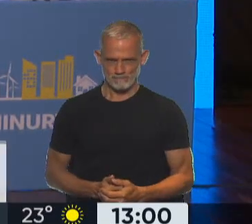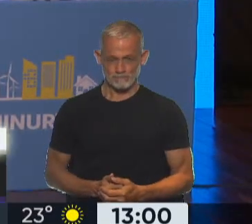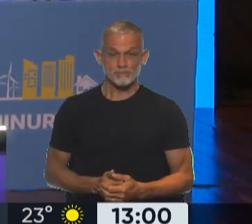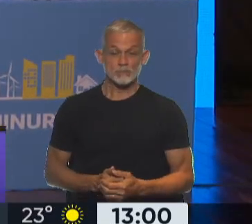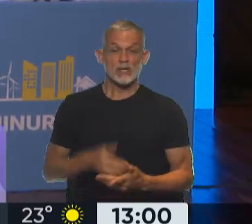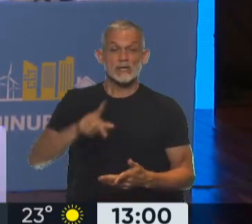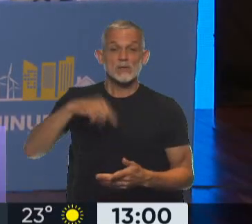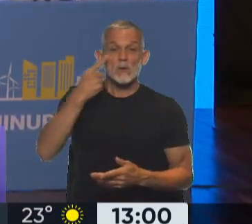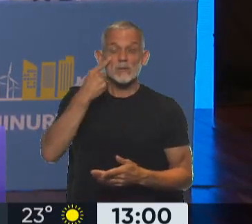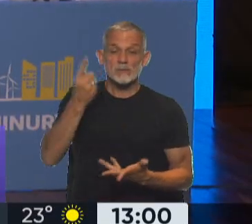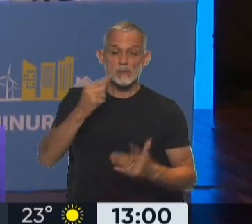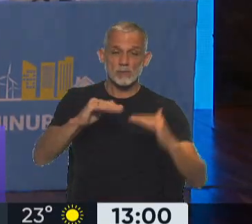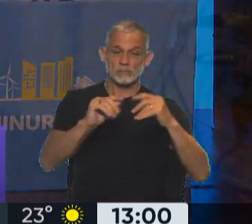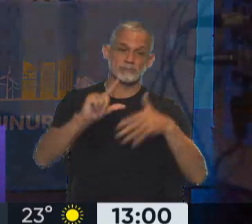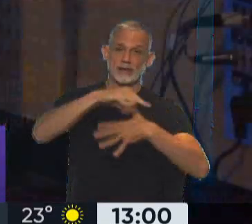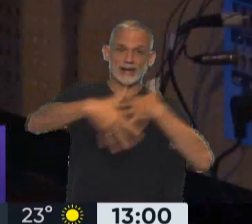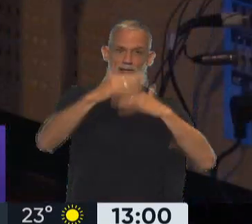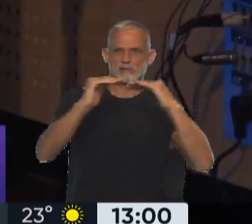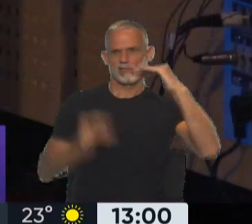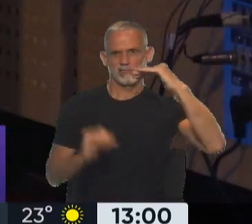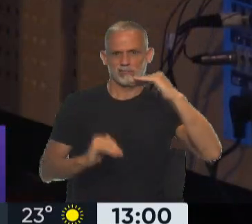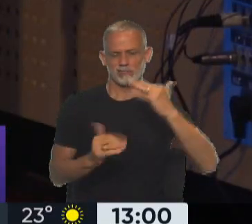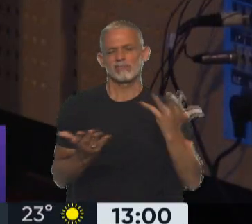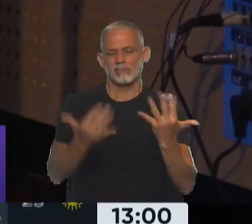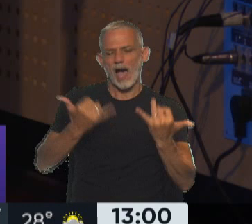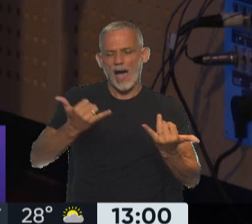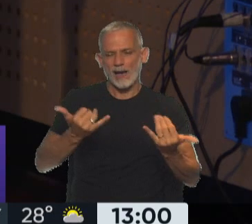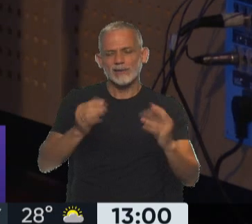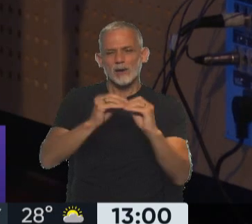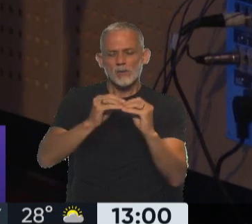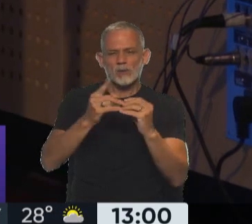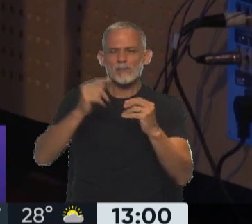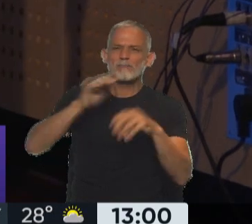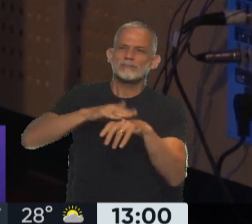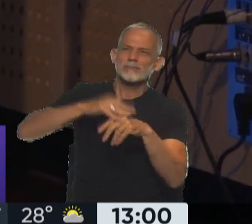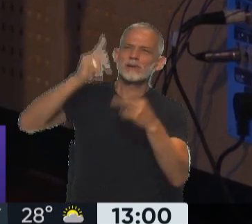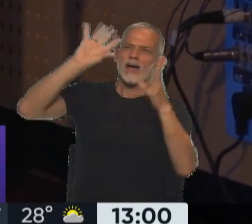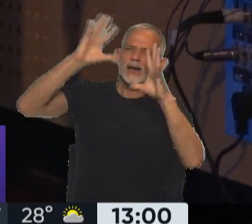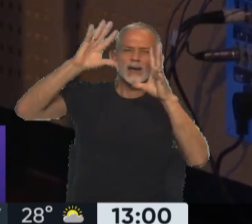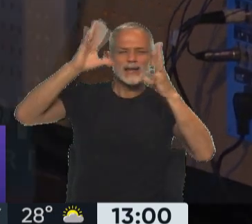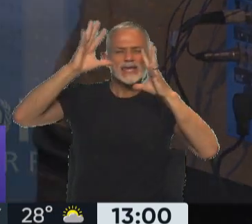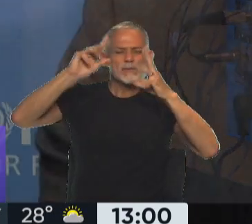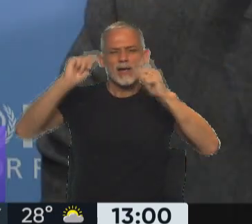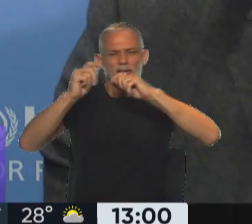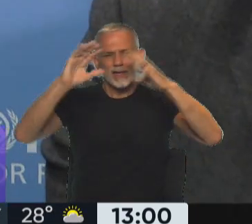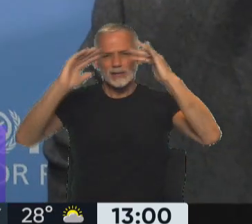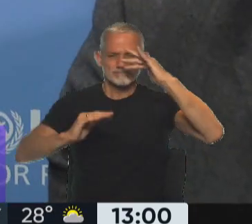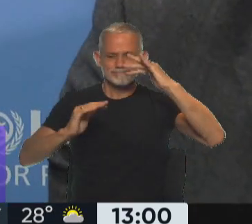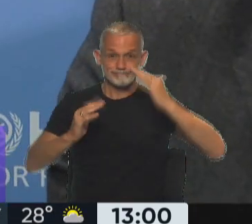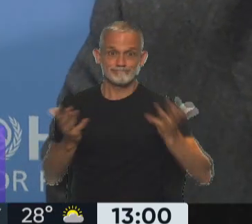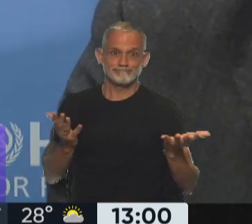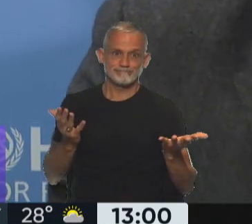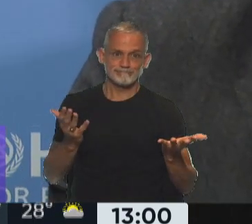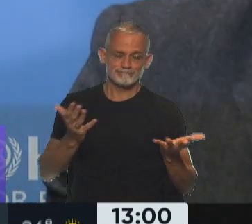Vivimos en la región más desigual del mundo, en la cual las consecuencias del cambio climático más afectados nos